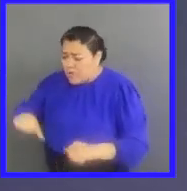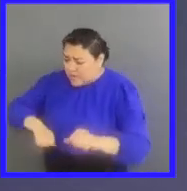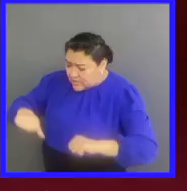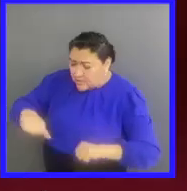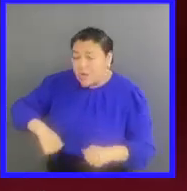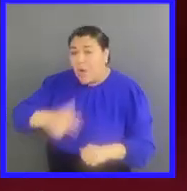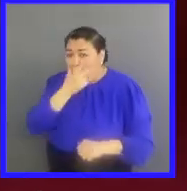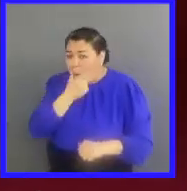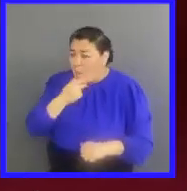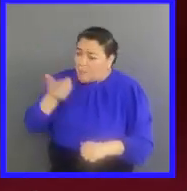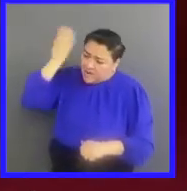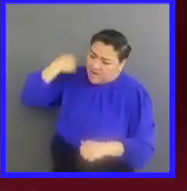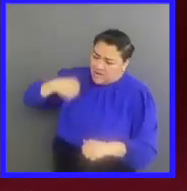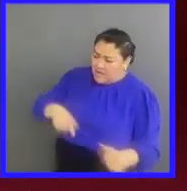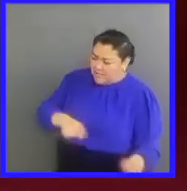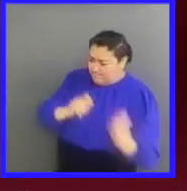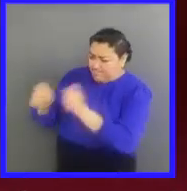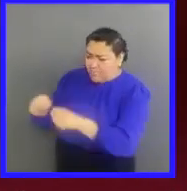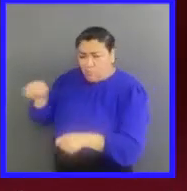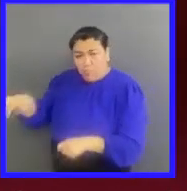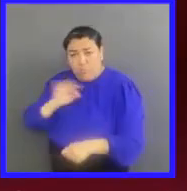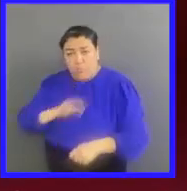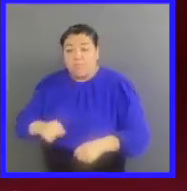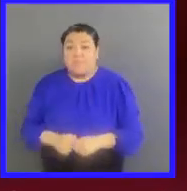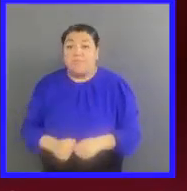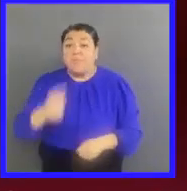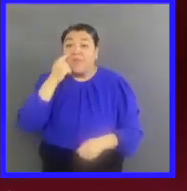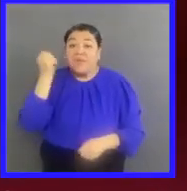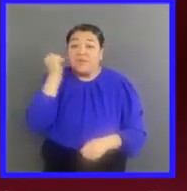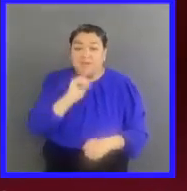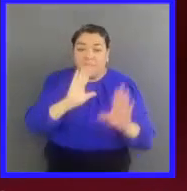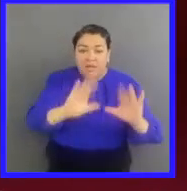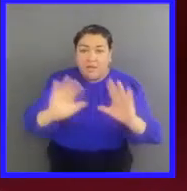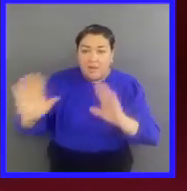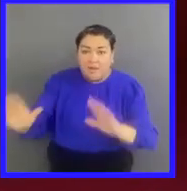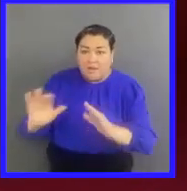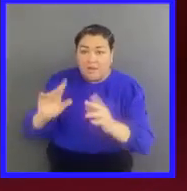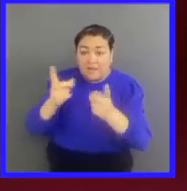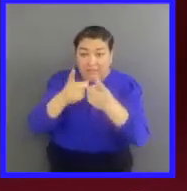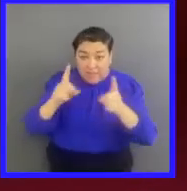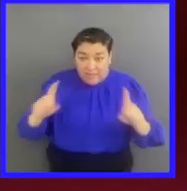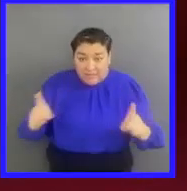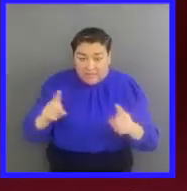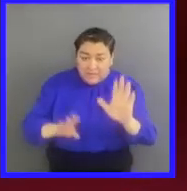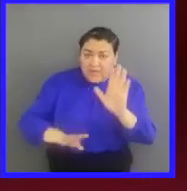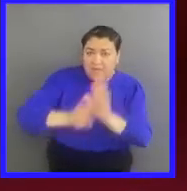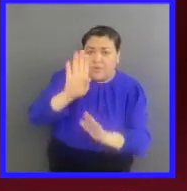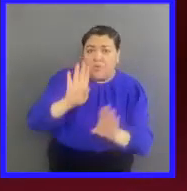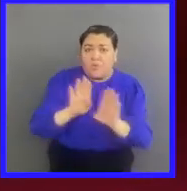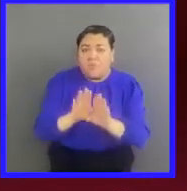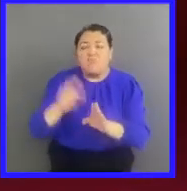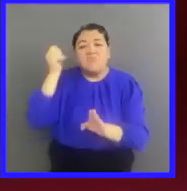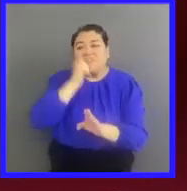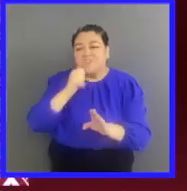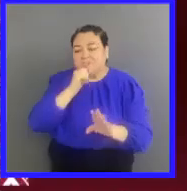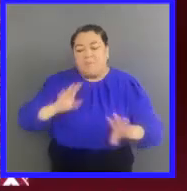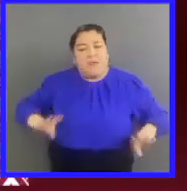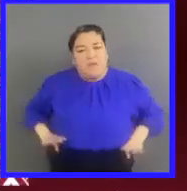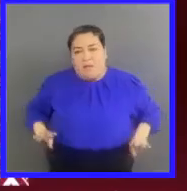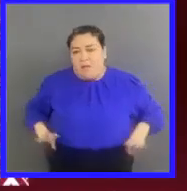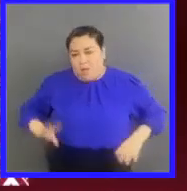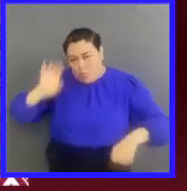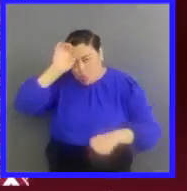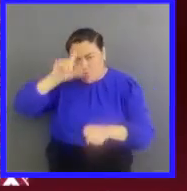hacen. Afirmaron que los planes de desarrollo deben elaborarse bajo el eje transversal de la interculturalidad